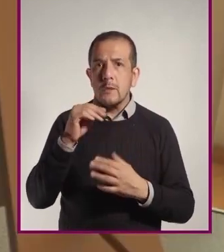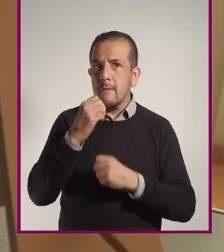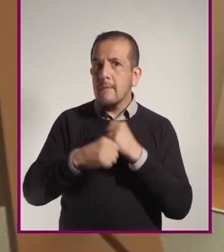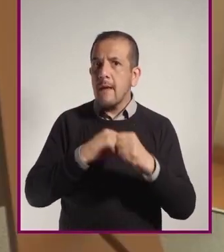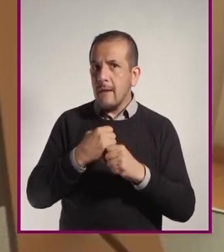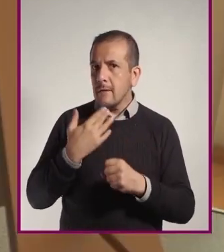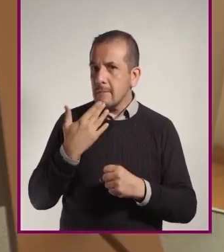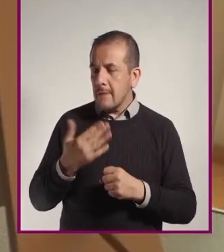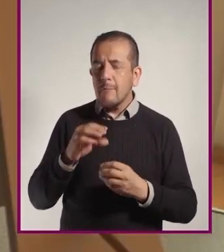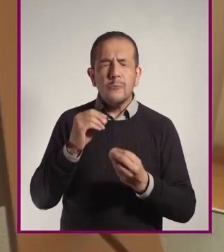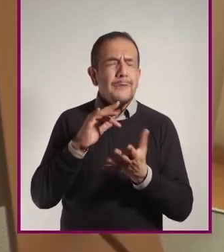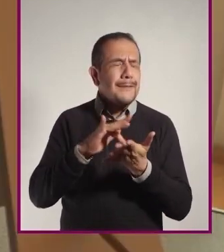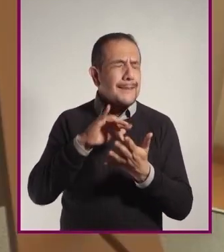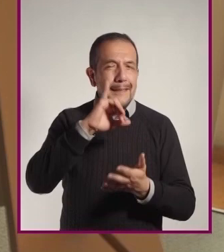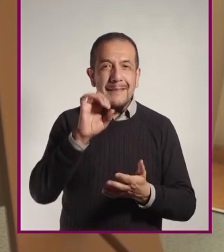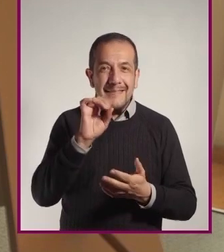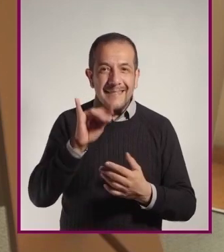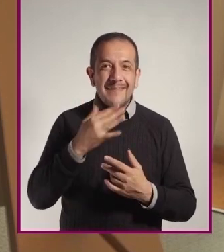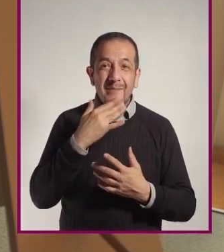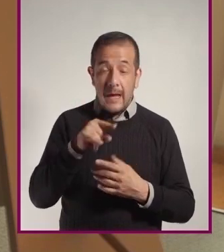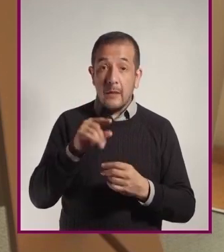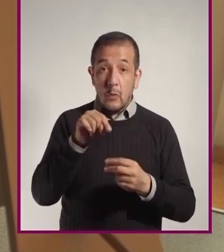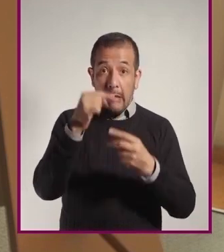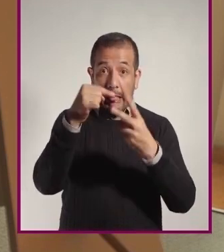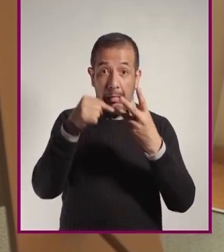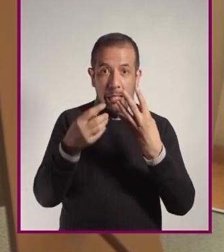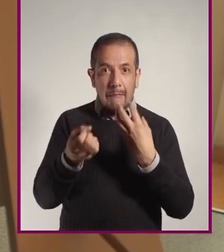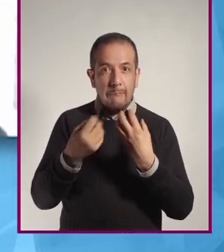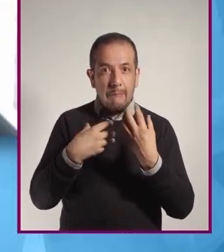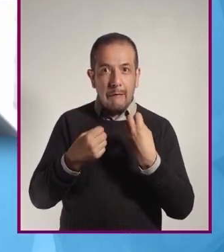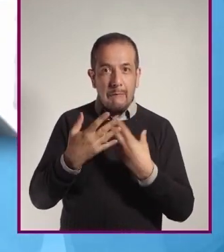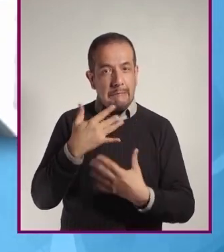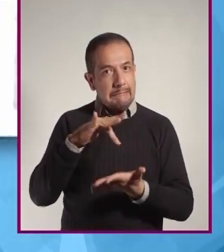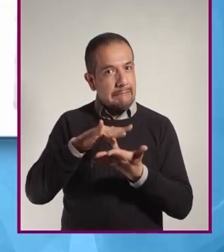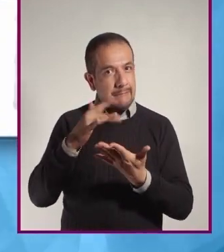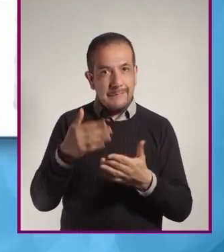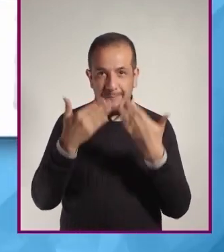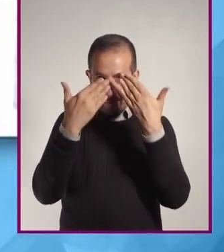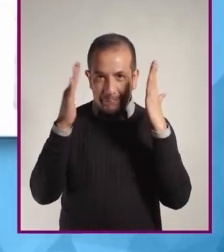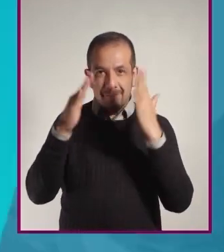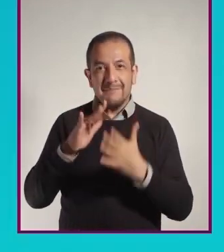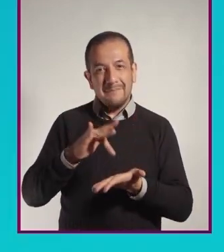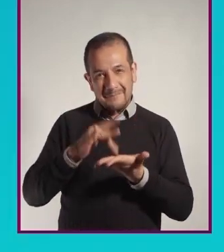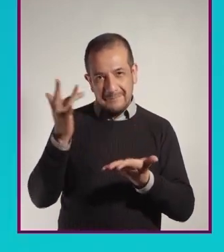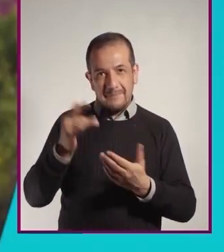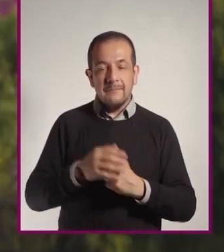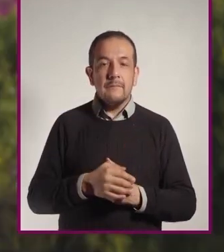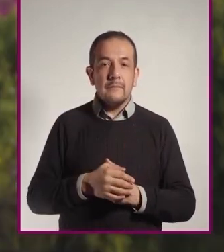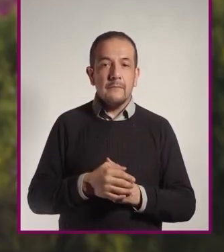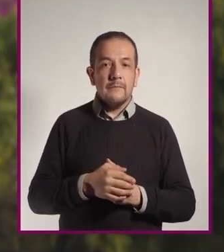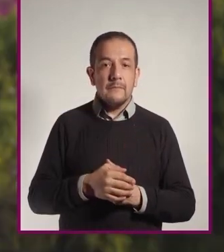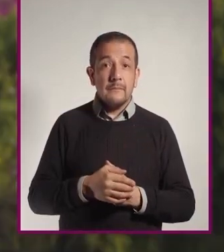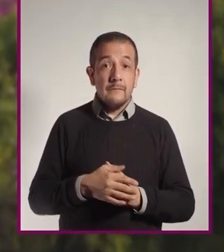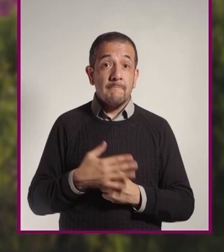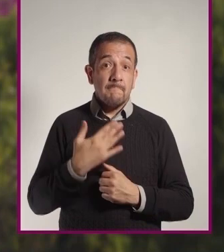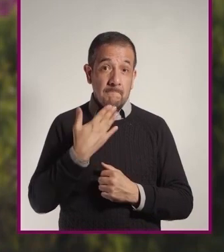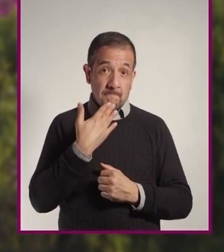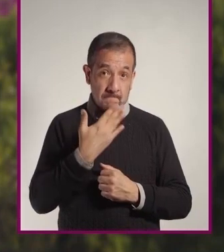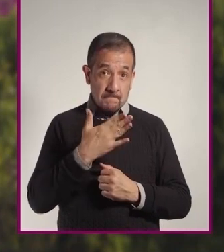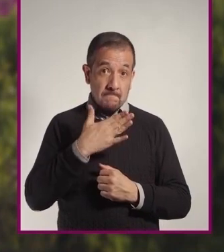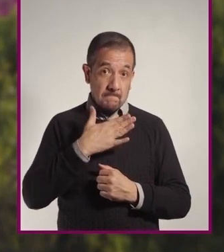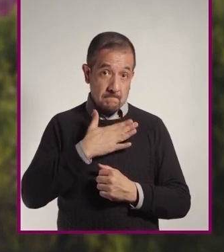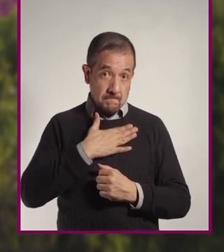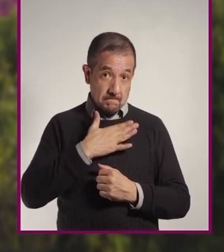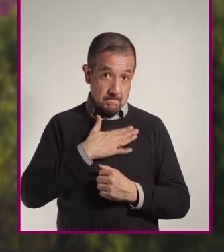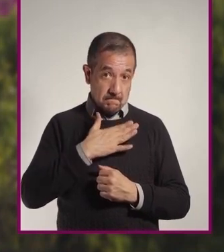Jenny, ahora por este material. Muchas gracias. Mi vecina tiene